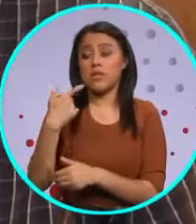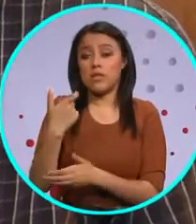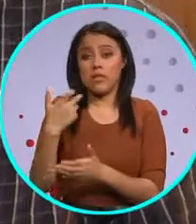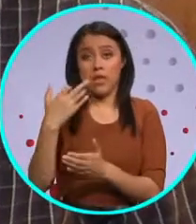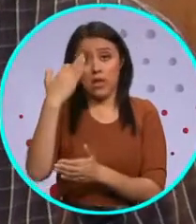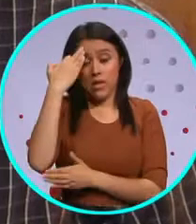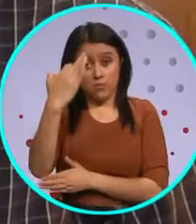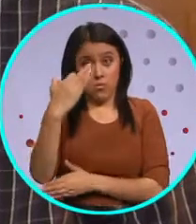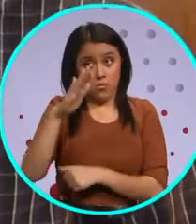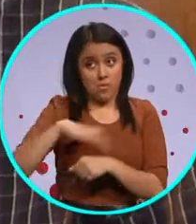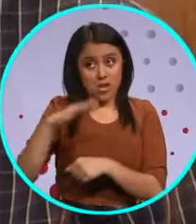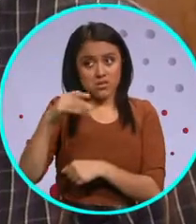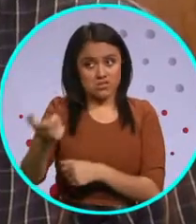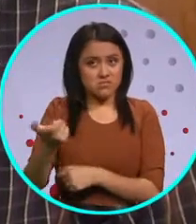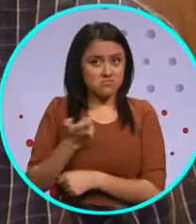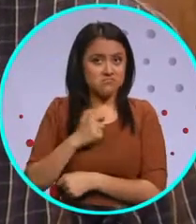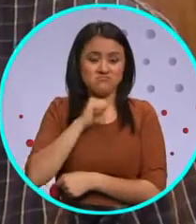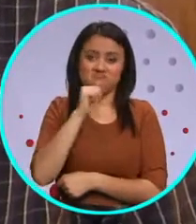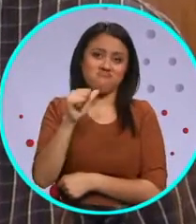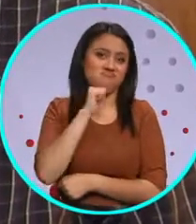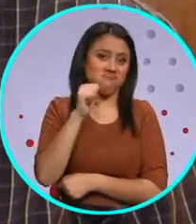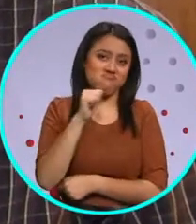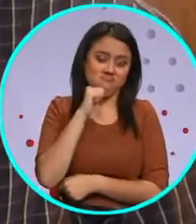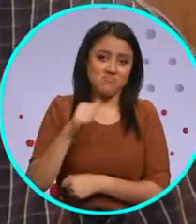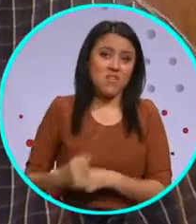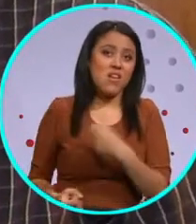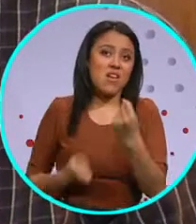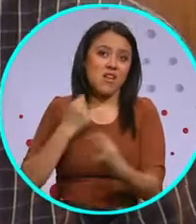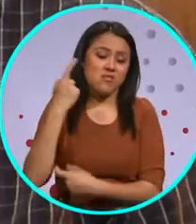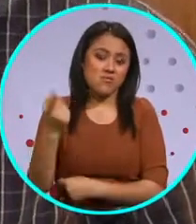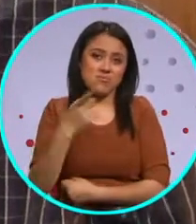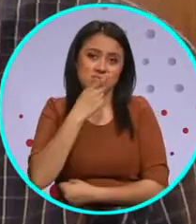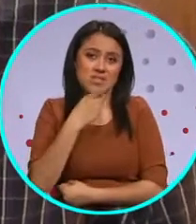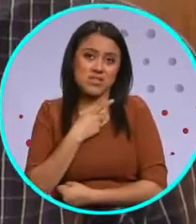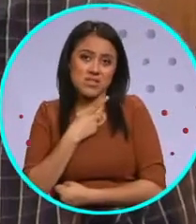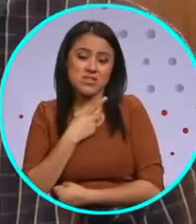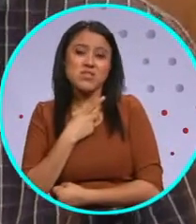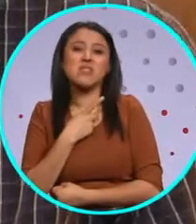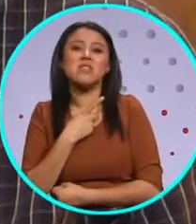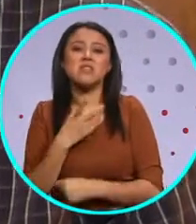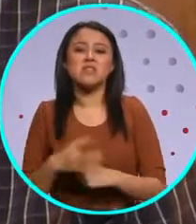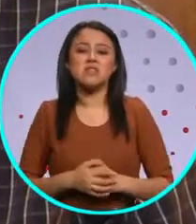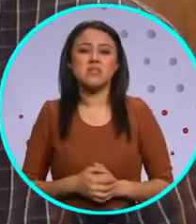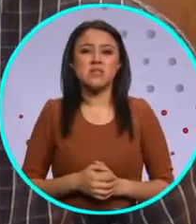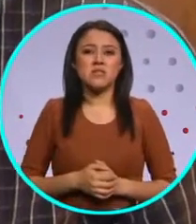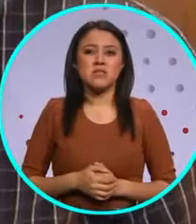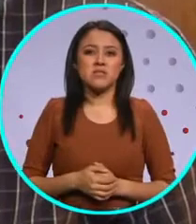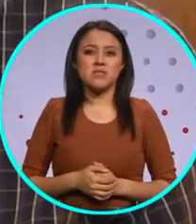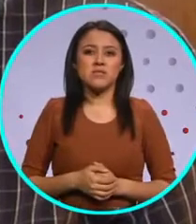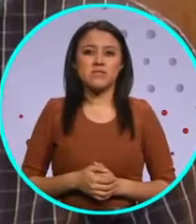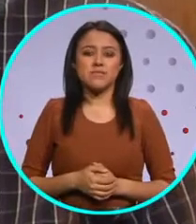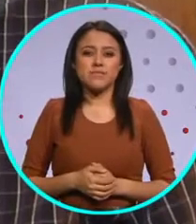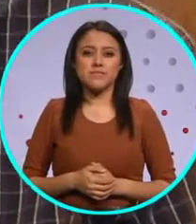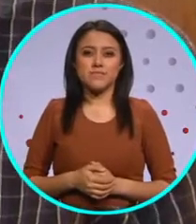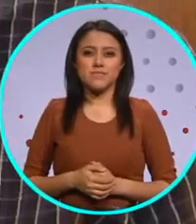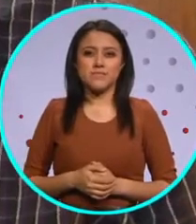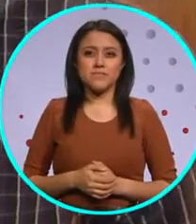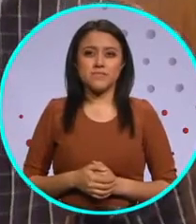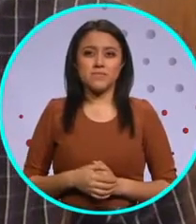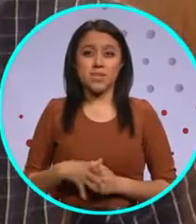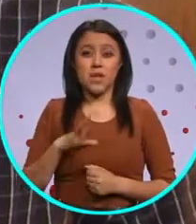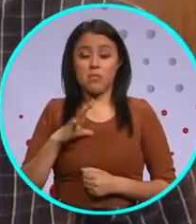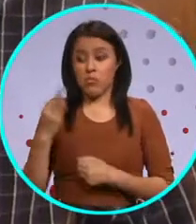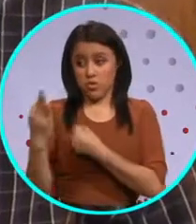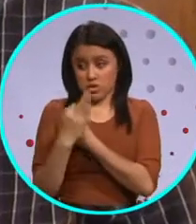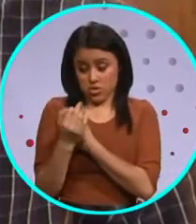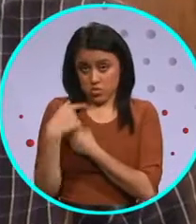nos lo habíamos hablado ellos bueno las unidades y mal estado en este juego de protección